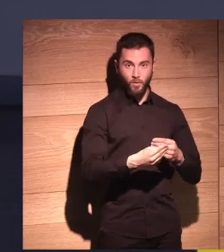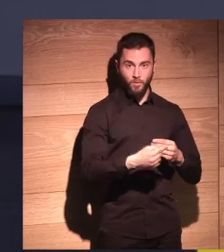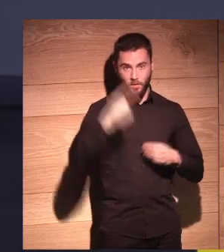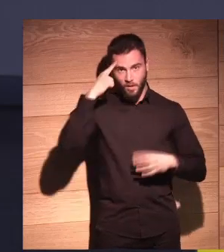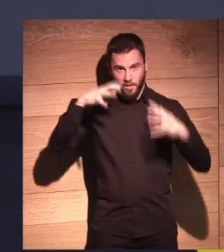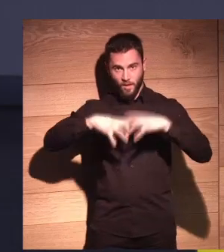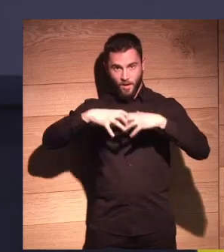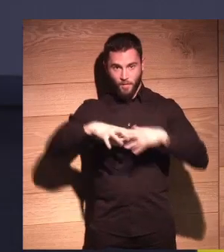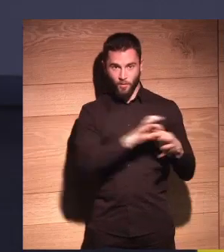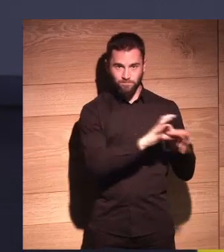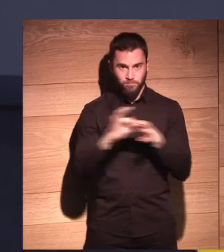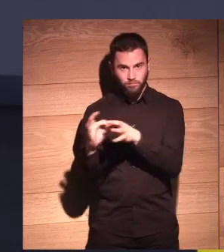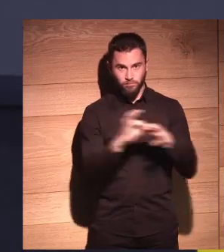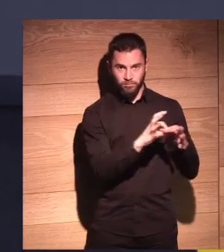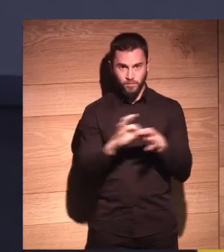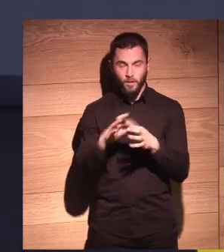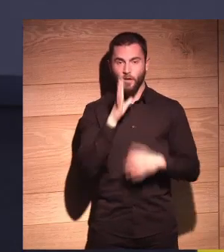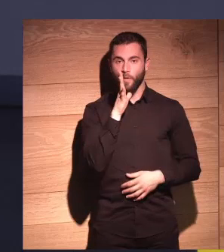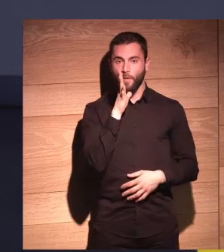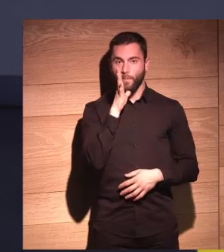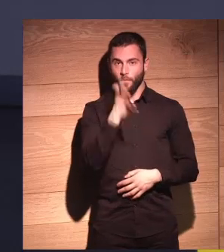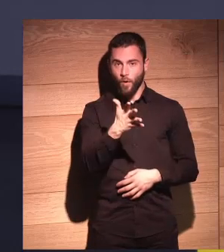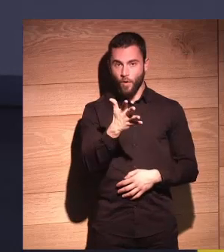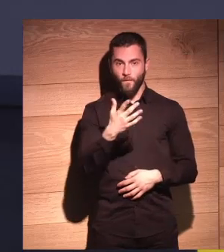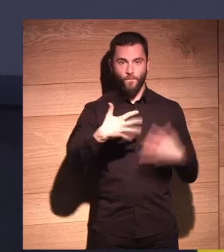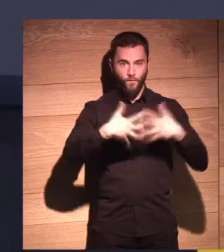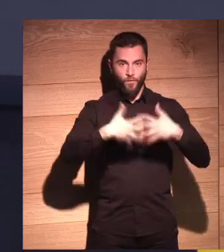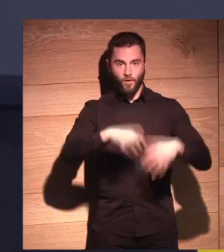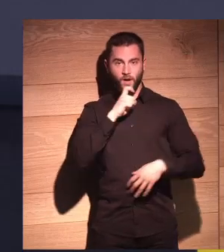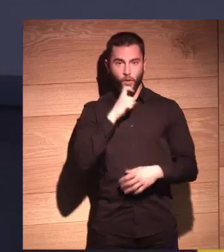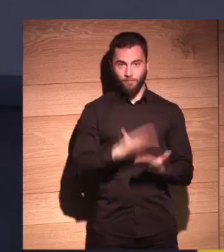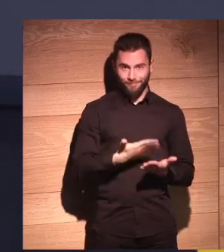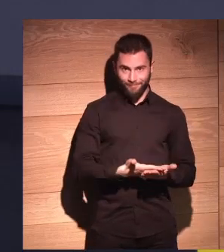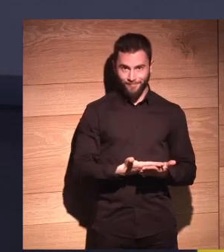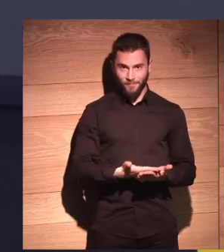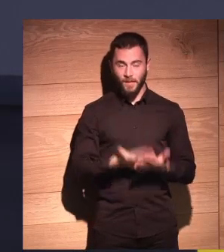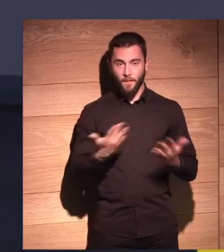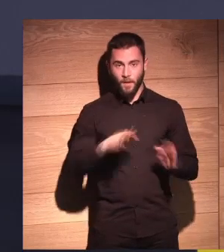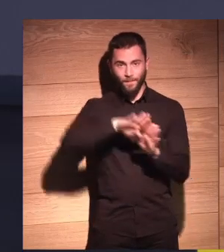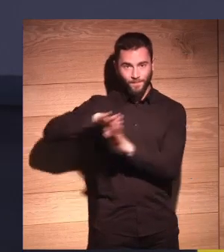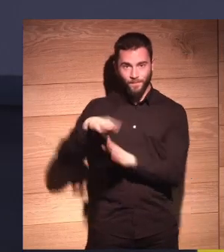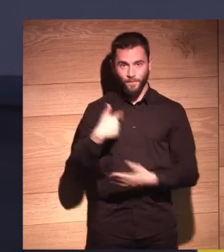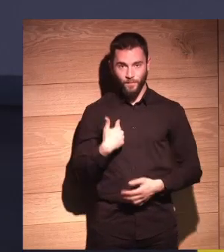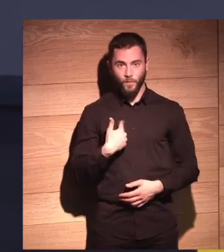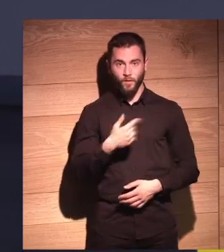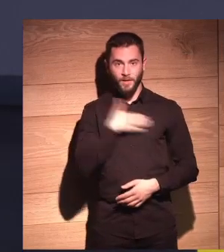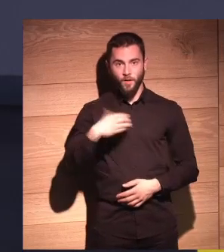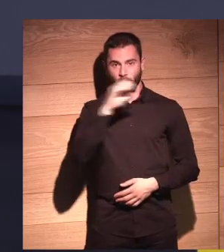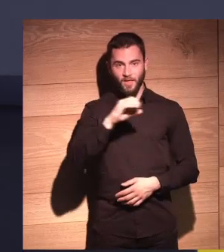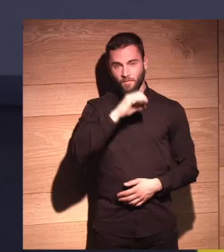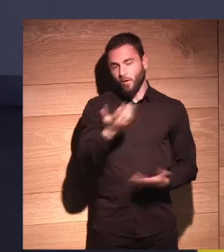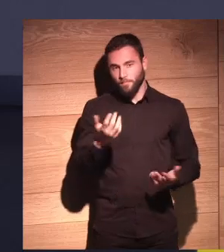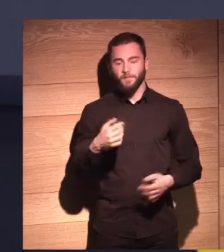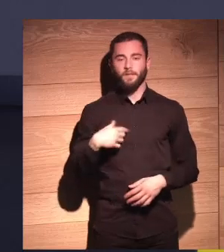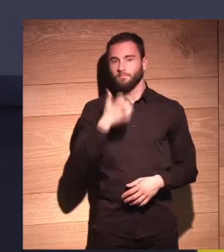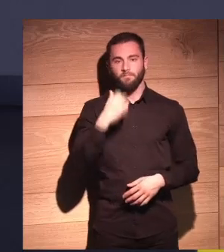cerebro, porque al final va a determinar cómo funciona, ¿no? Pero, por otro lado, yo creo que sea más científico o menos